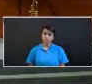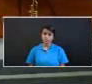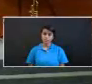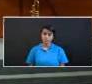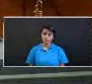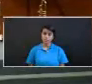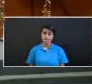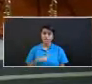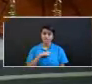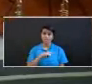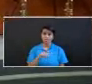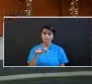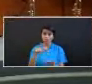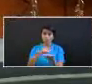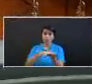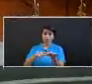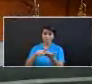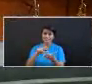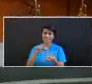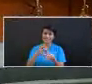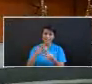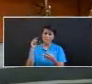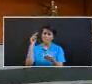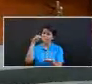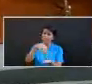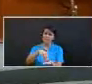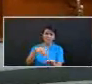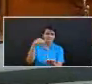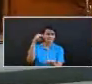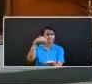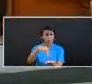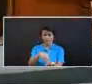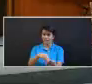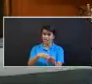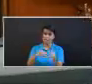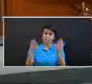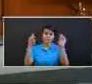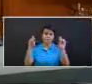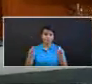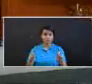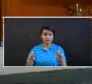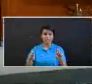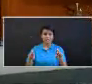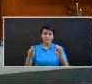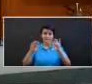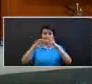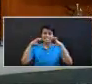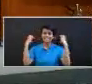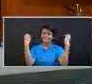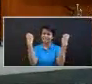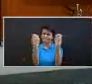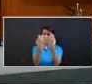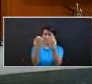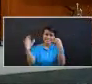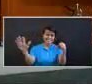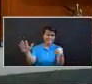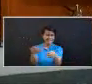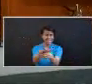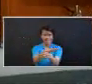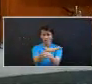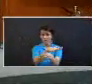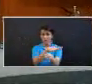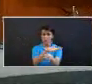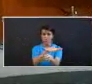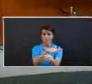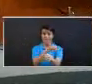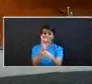He estado en lugares de miles de personas, en estadios repletos,